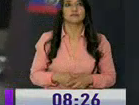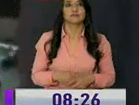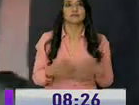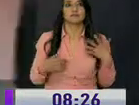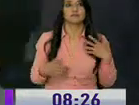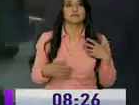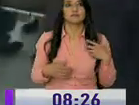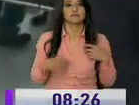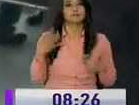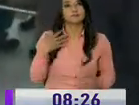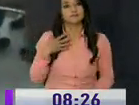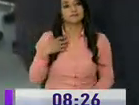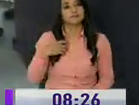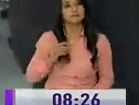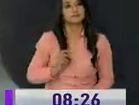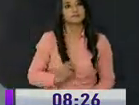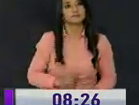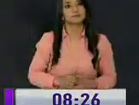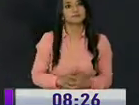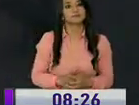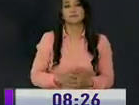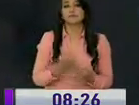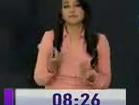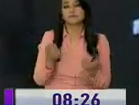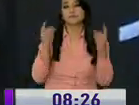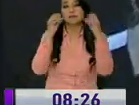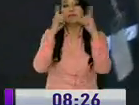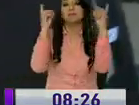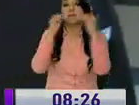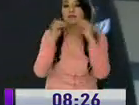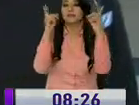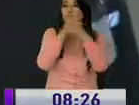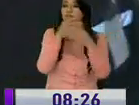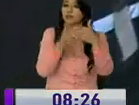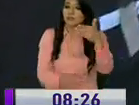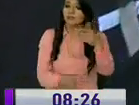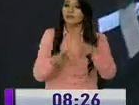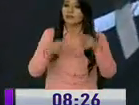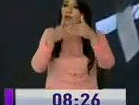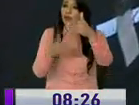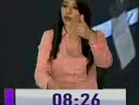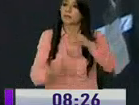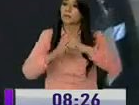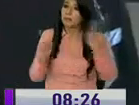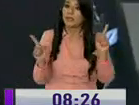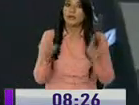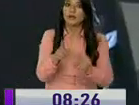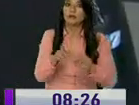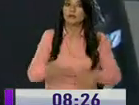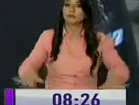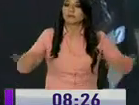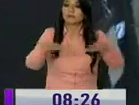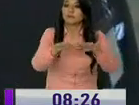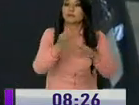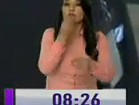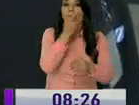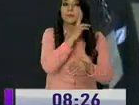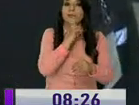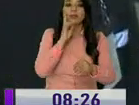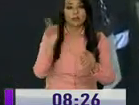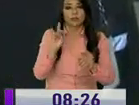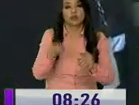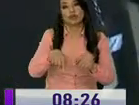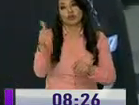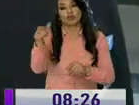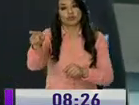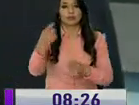eso era lo que se refería antes cuando decía que es más difícil sin lista de precios, pero no en cuanto al patio y a la zona de comida, sino más bien